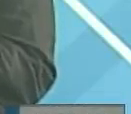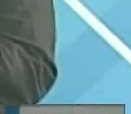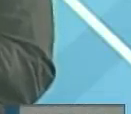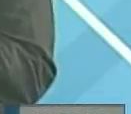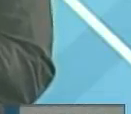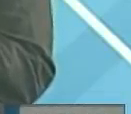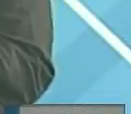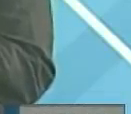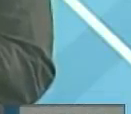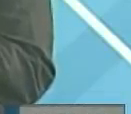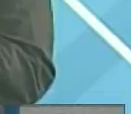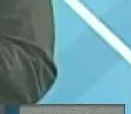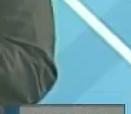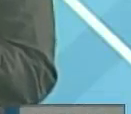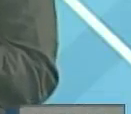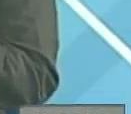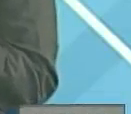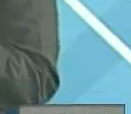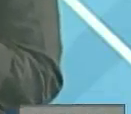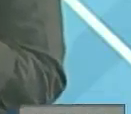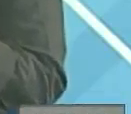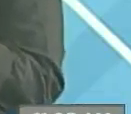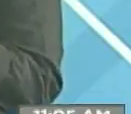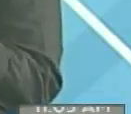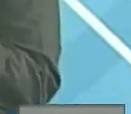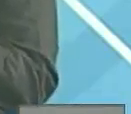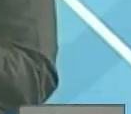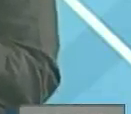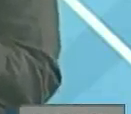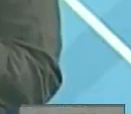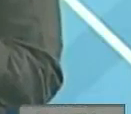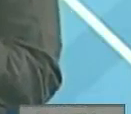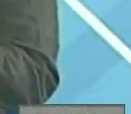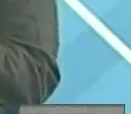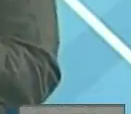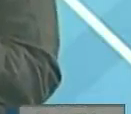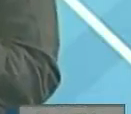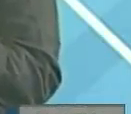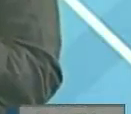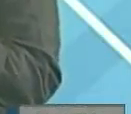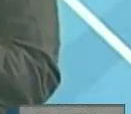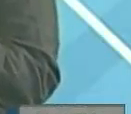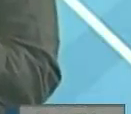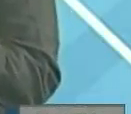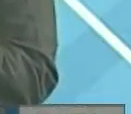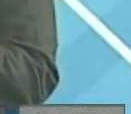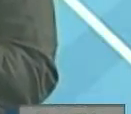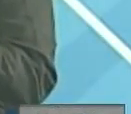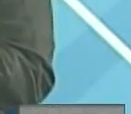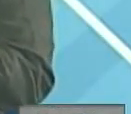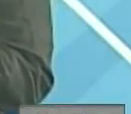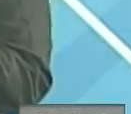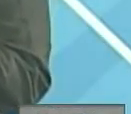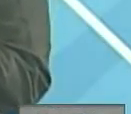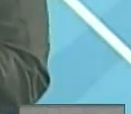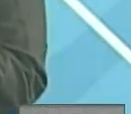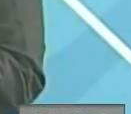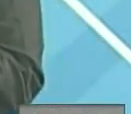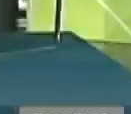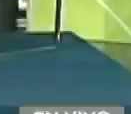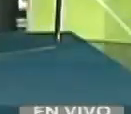hablar de que eso son violaciones de derechos humanos. Hablamos mal de Cuba, hablamos mal de Venezuela, pero nunca se toca de lo que ocurre dentro de Estados